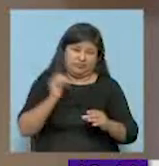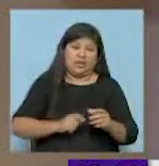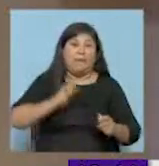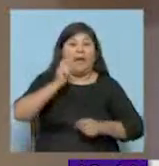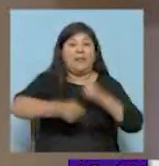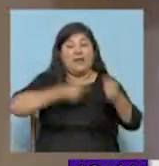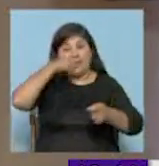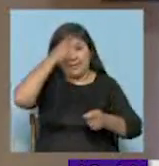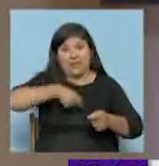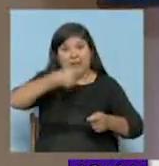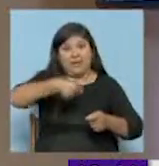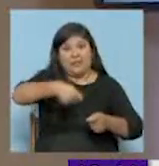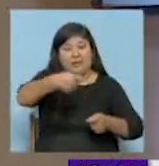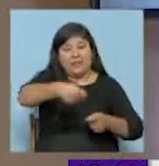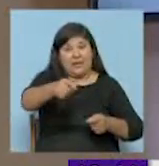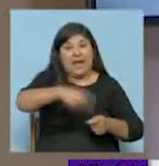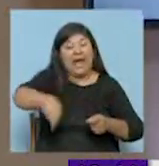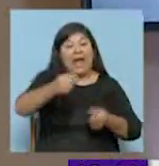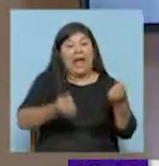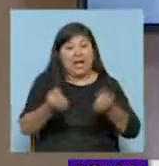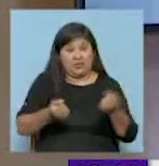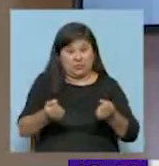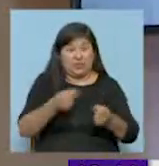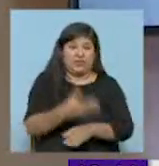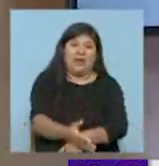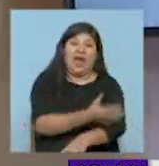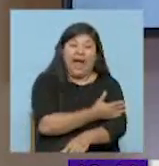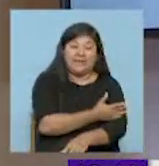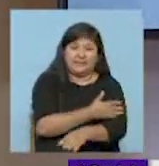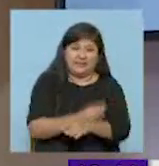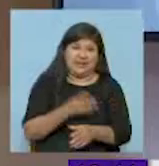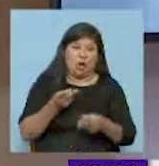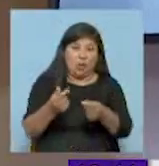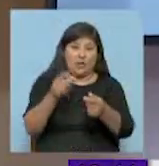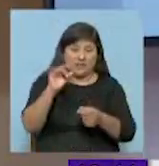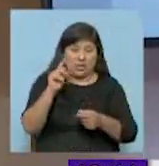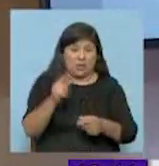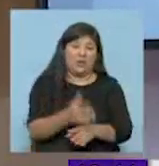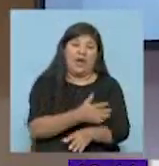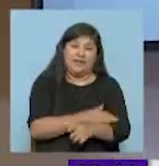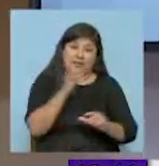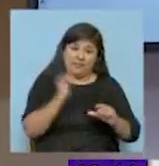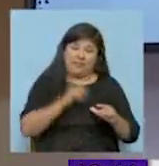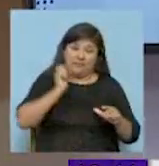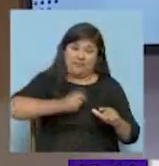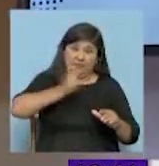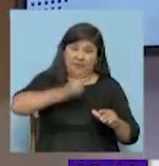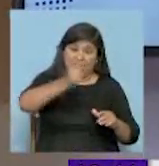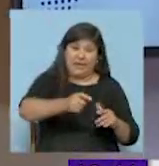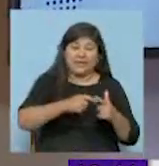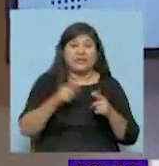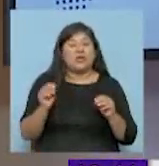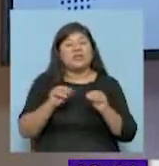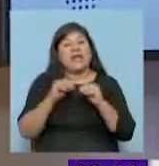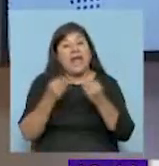ahorro previo a la adquisición de un 0 kilómetro. Y tiene que ver, el precio del vehículo es dividido